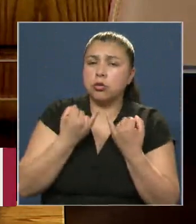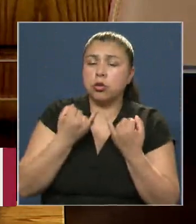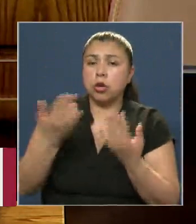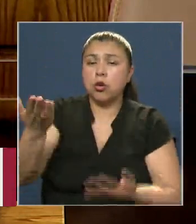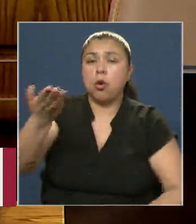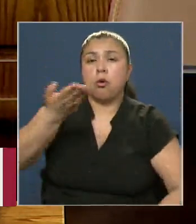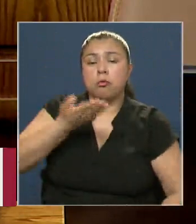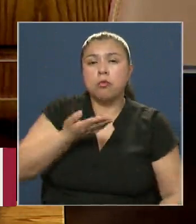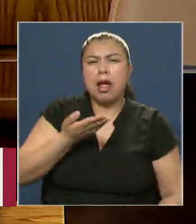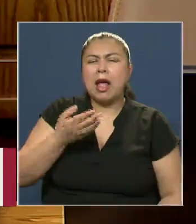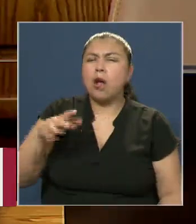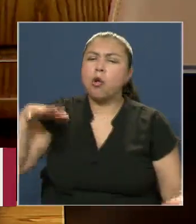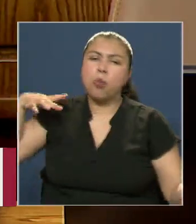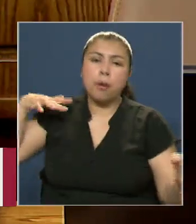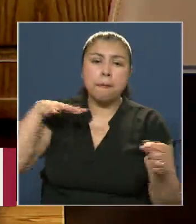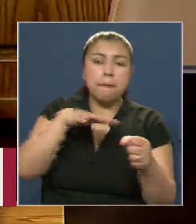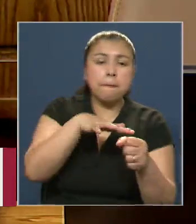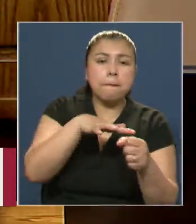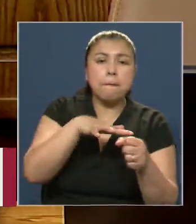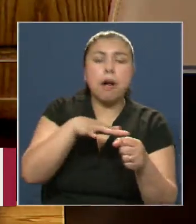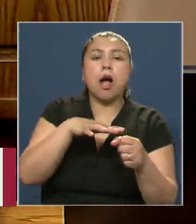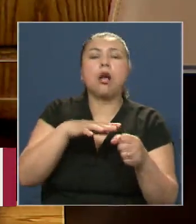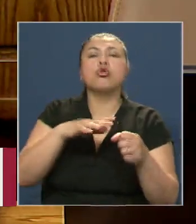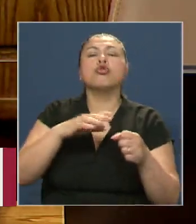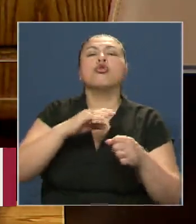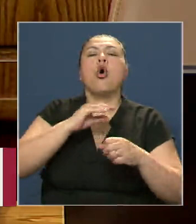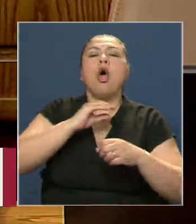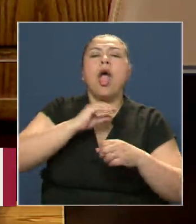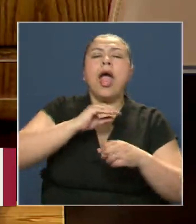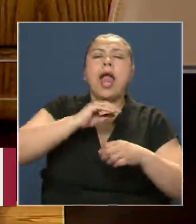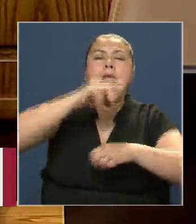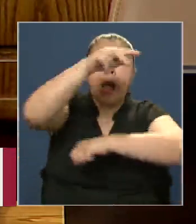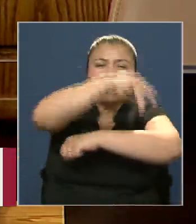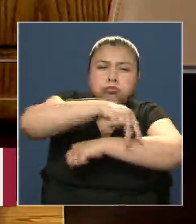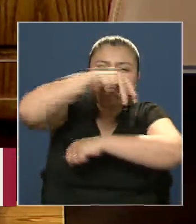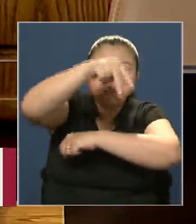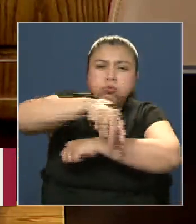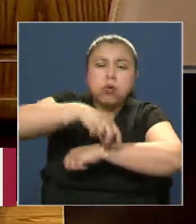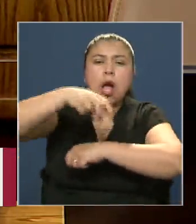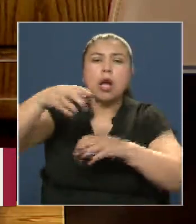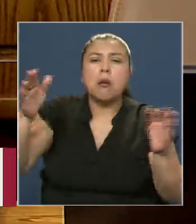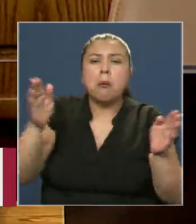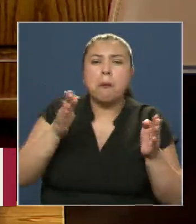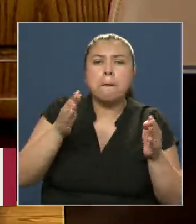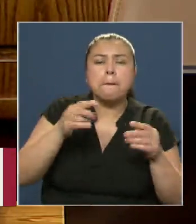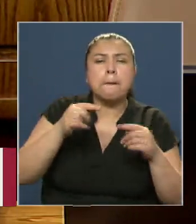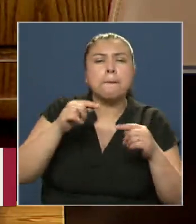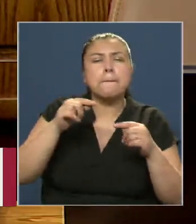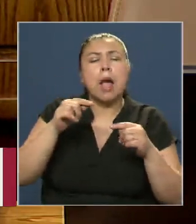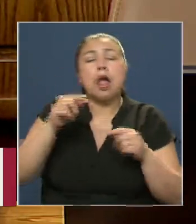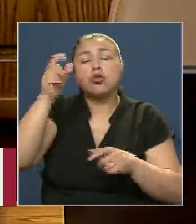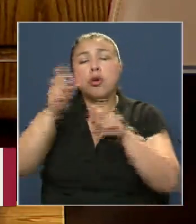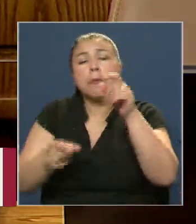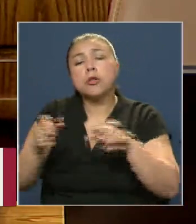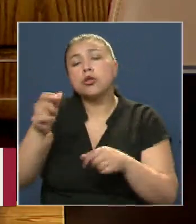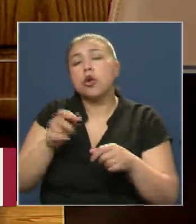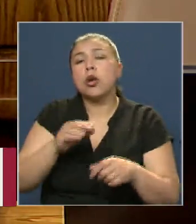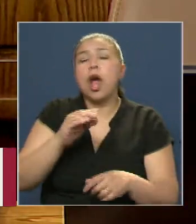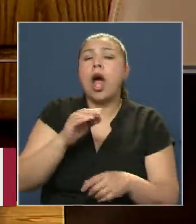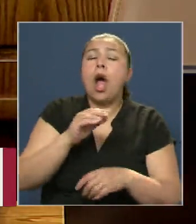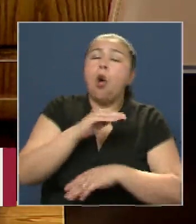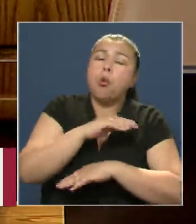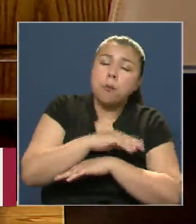proporcionar de cuál va a ser el impacto también en la pequeña agricultura. La mayoría de esa gente, presidente, son gente humilde, gente de campo,